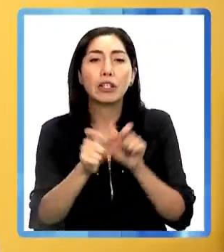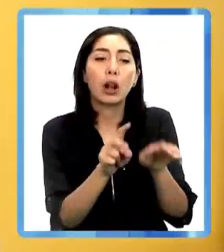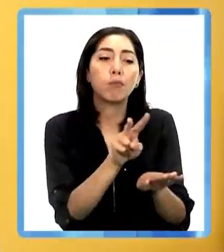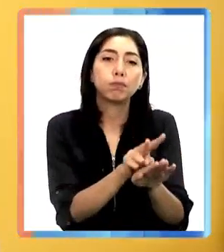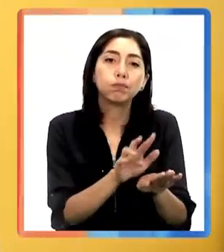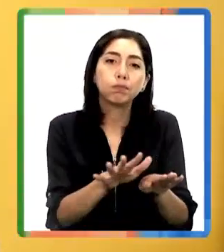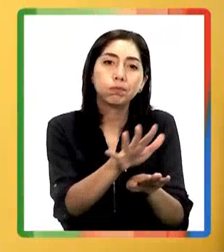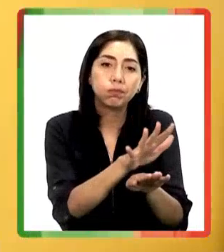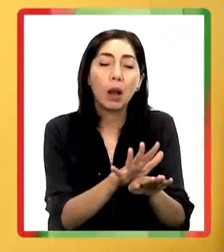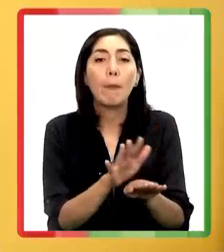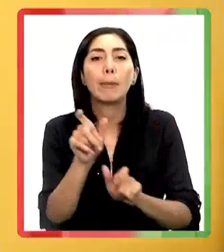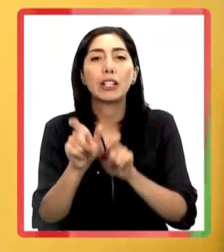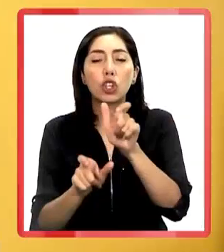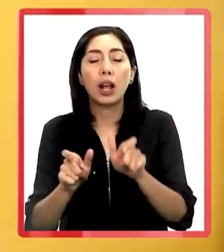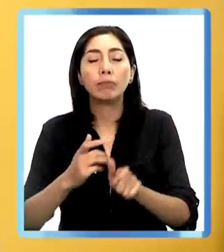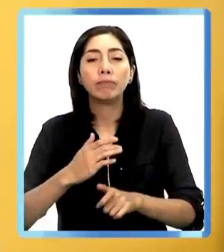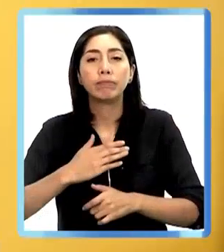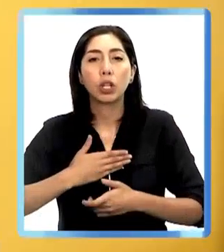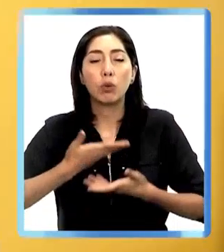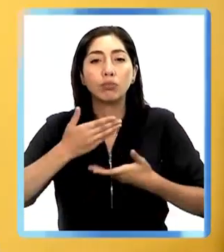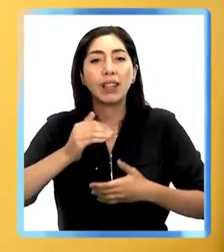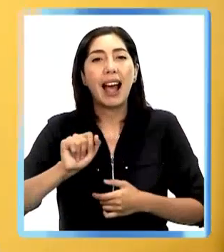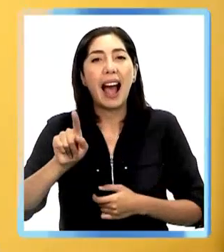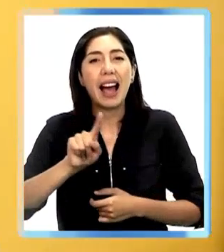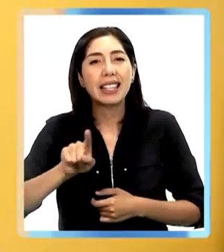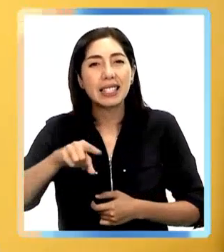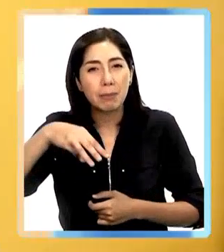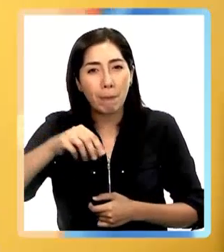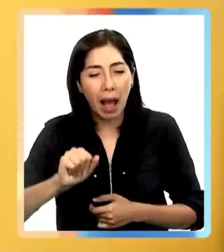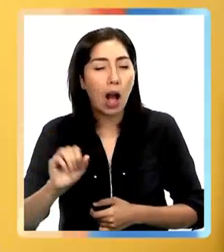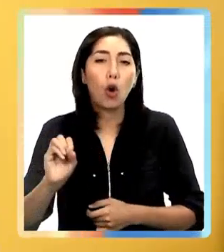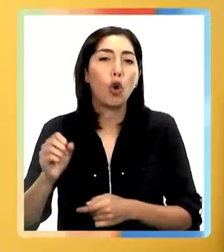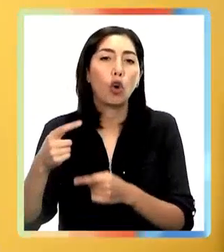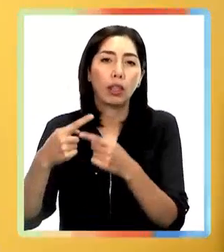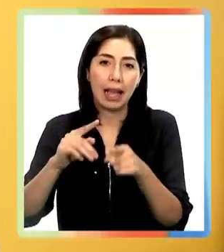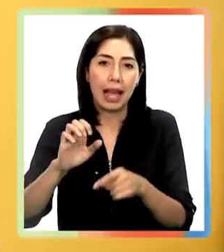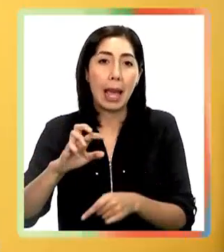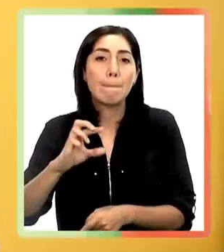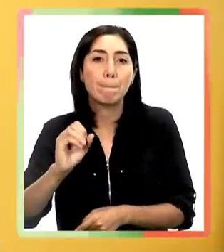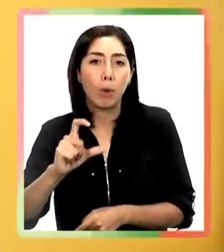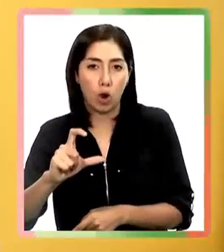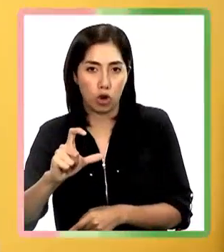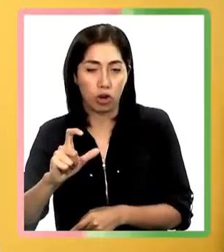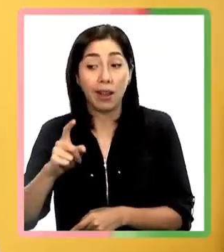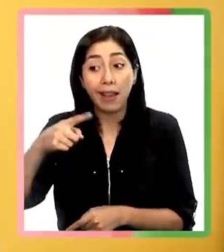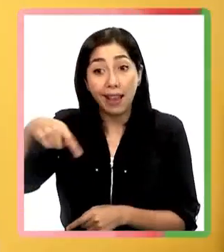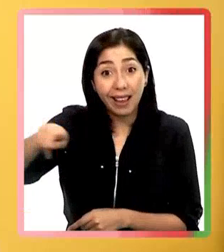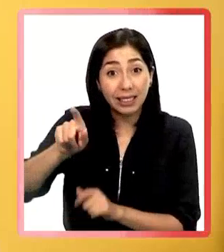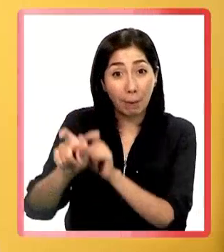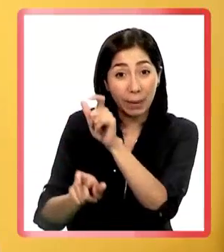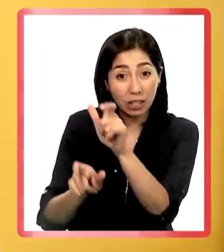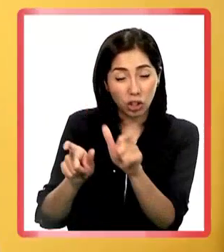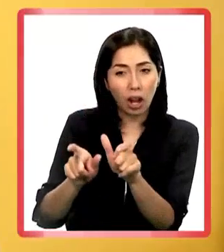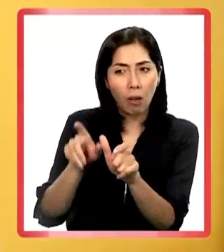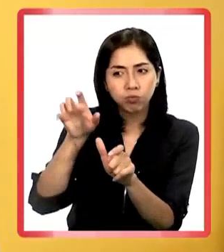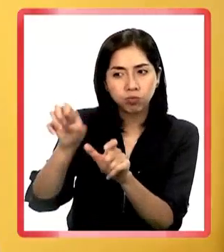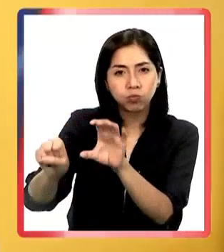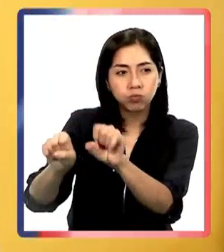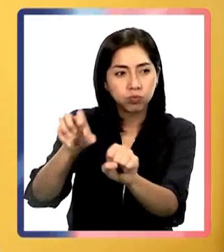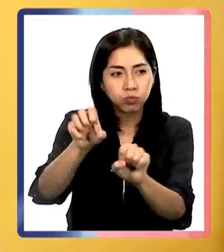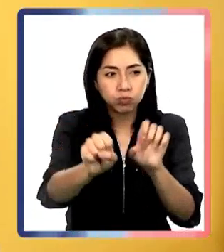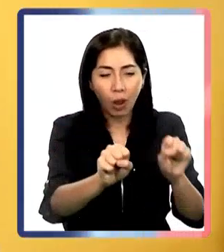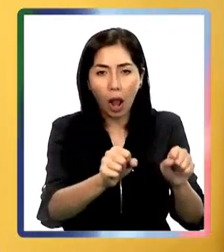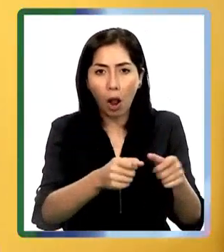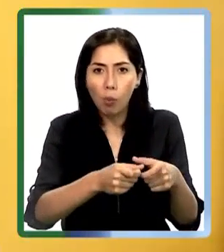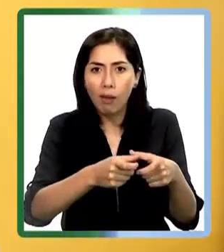postrados, pacientes que son asmáticos o tienen enfermedad pulmonar obstructiva crónica. Esos son los pacientes que principalmente hemos detectado